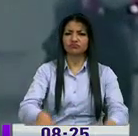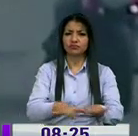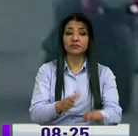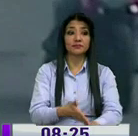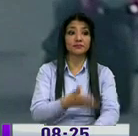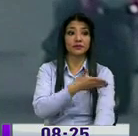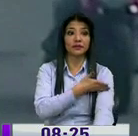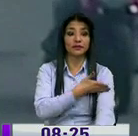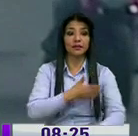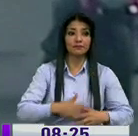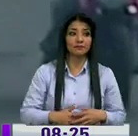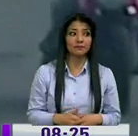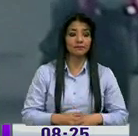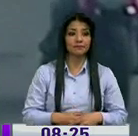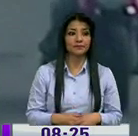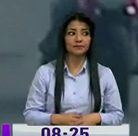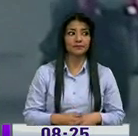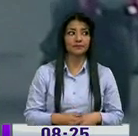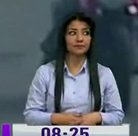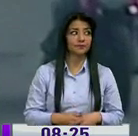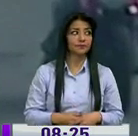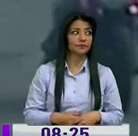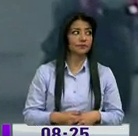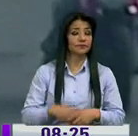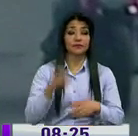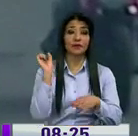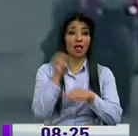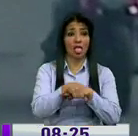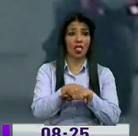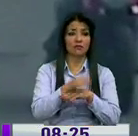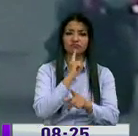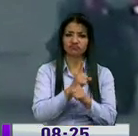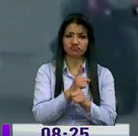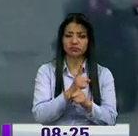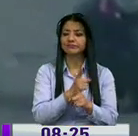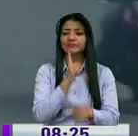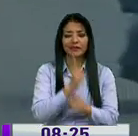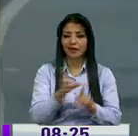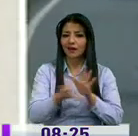ayer. O sea, hacen lo que les da la gana, el problema es que hacen lo que les da la